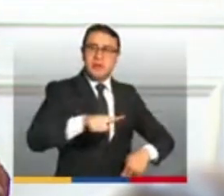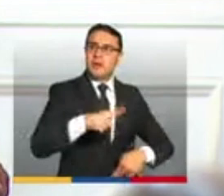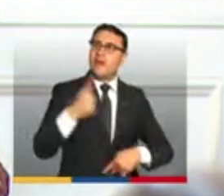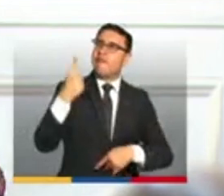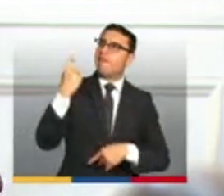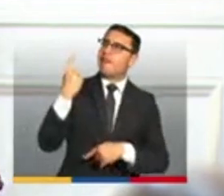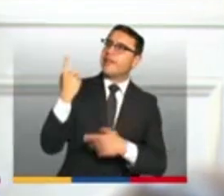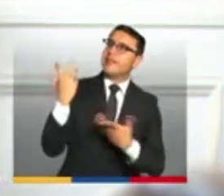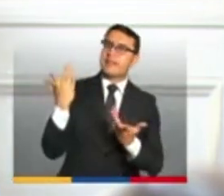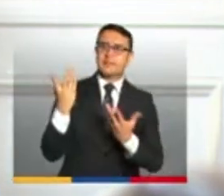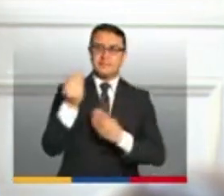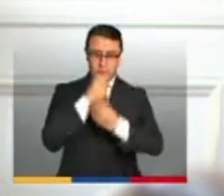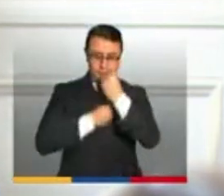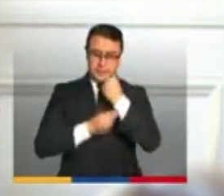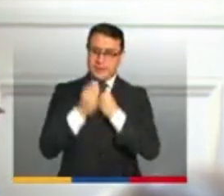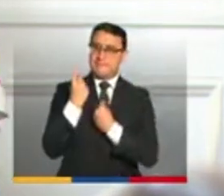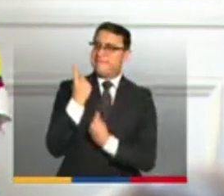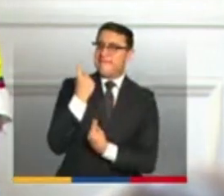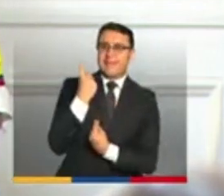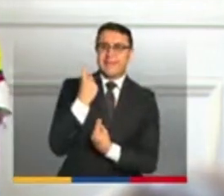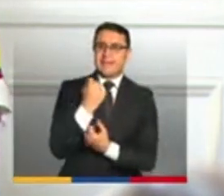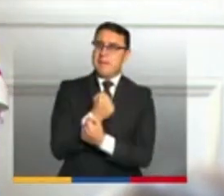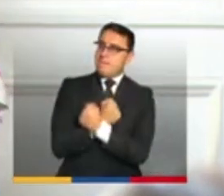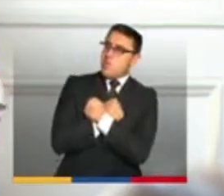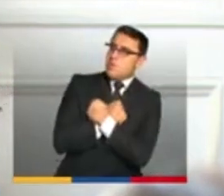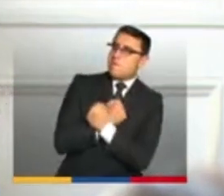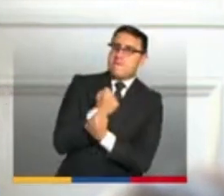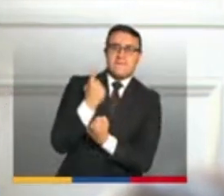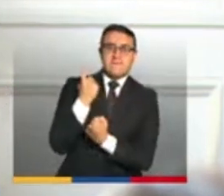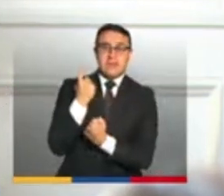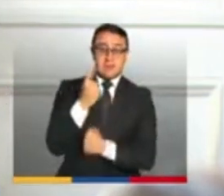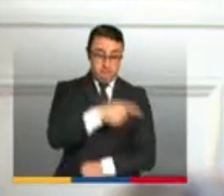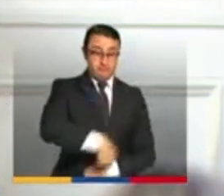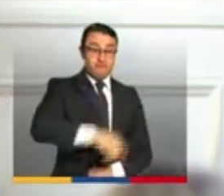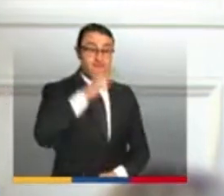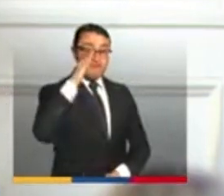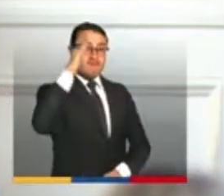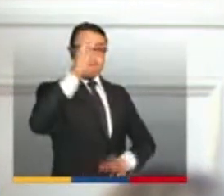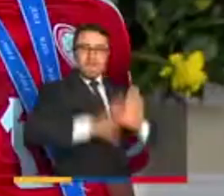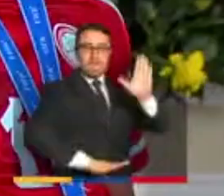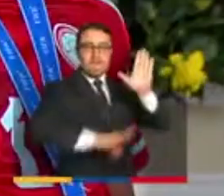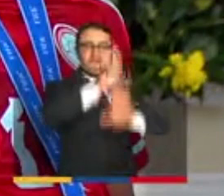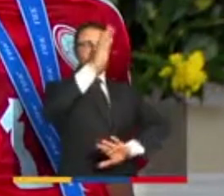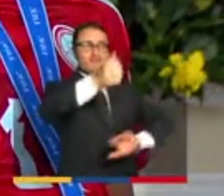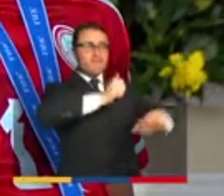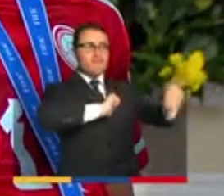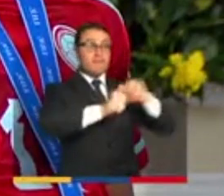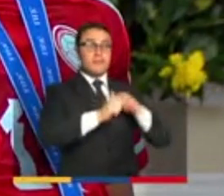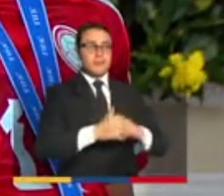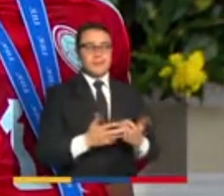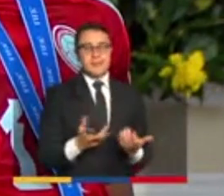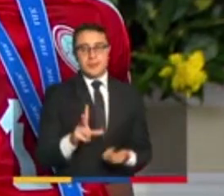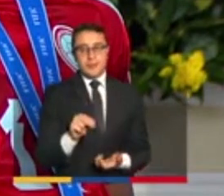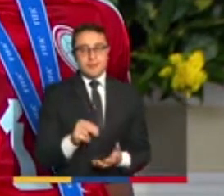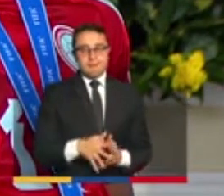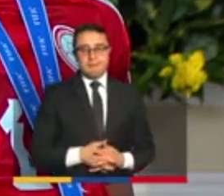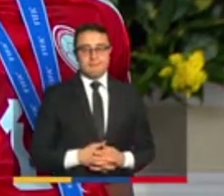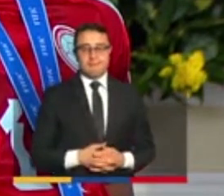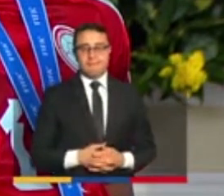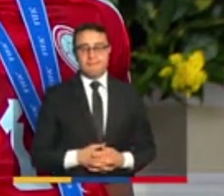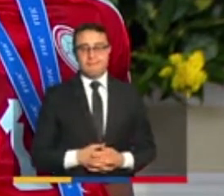carencias, incluso nutricionales. No serán deportistas y tendrán